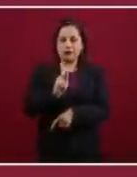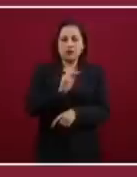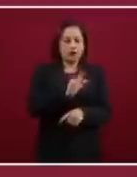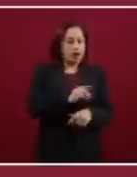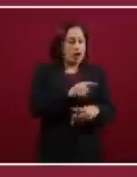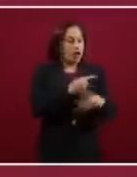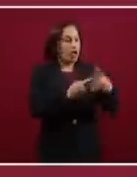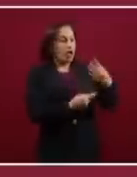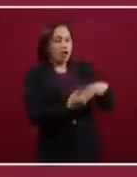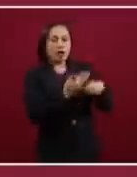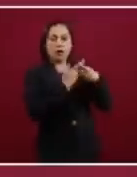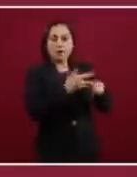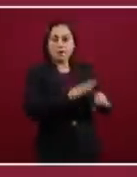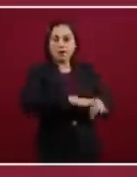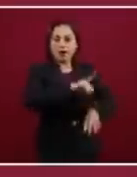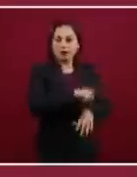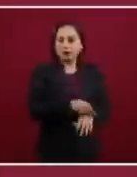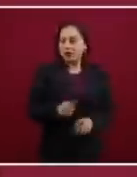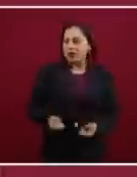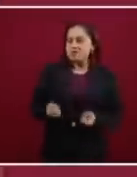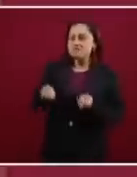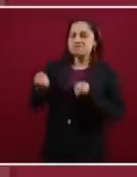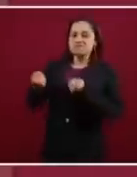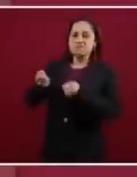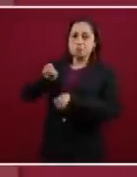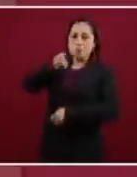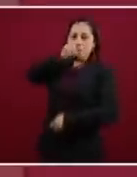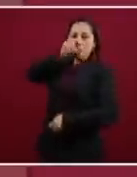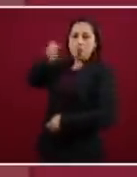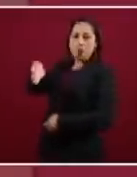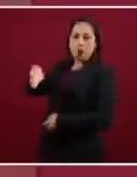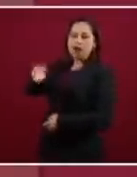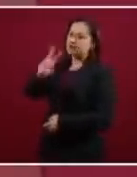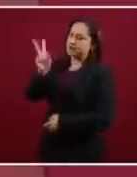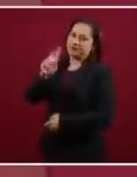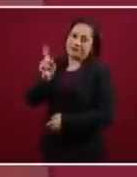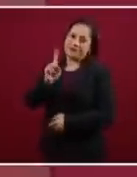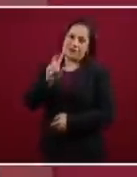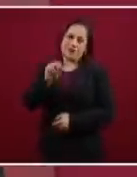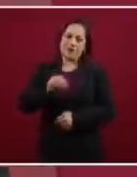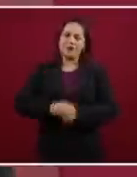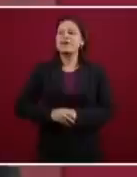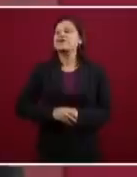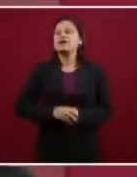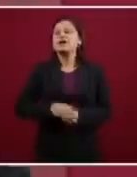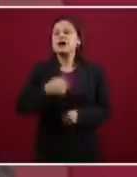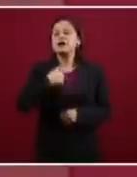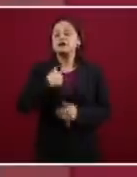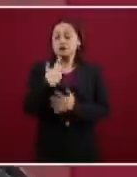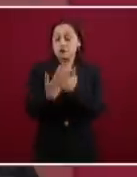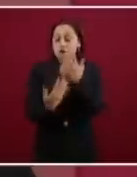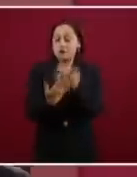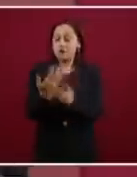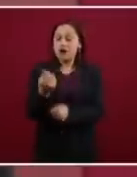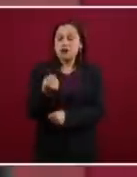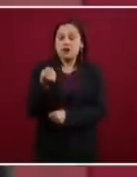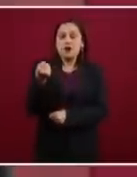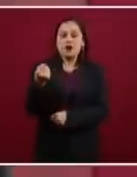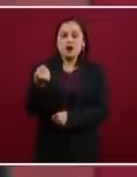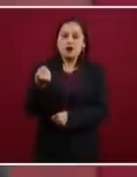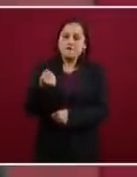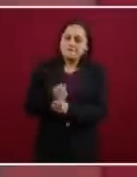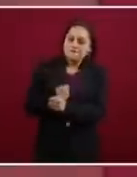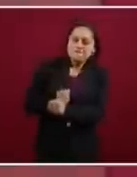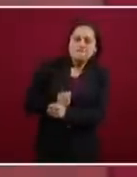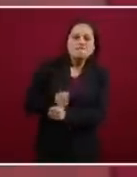y no me va a temblar la mano recuerdan como él y declarar la guerra